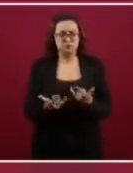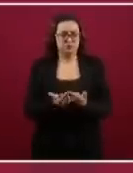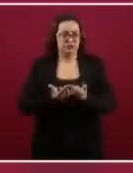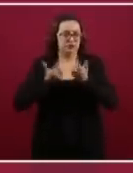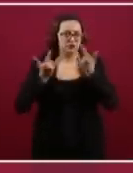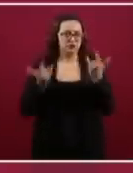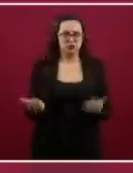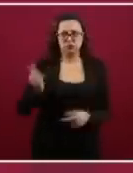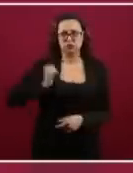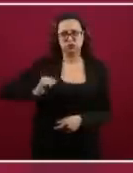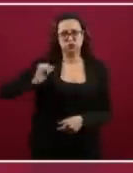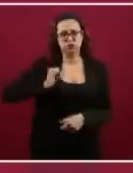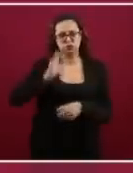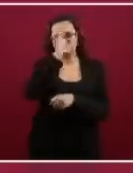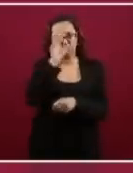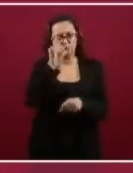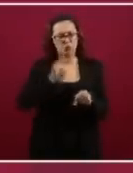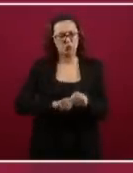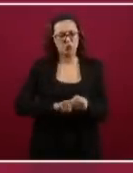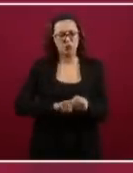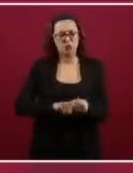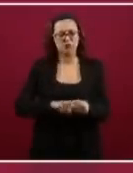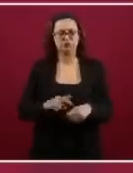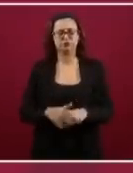histórico, cultural.